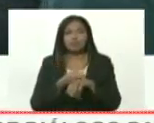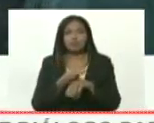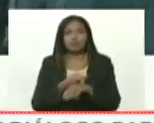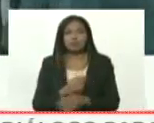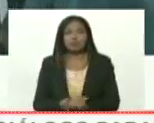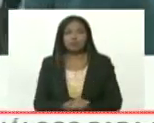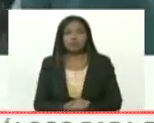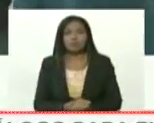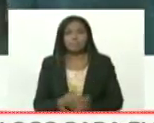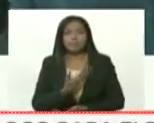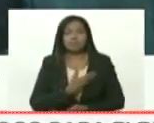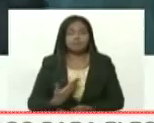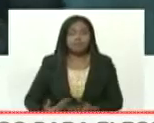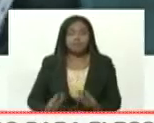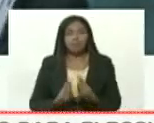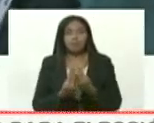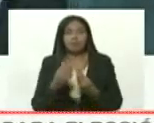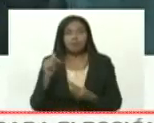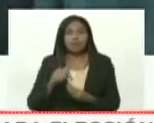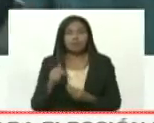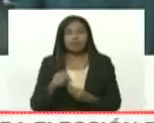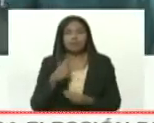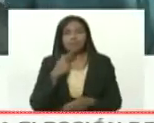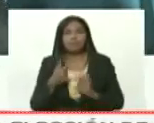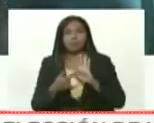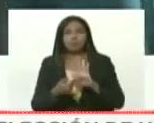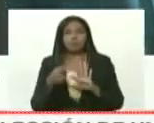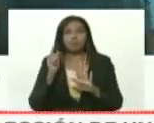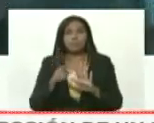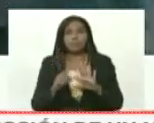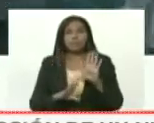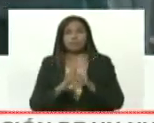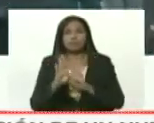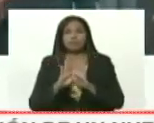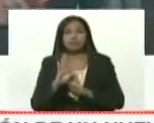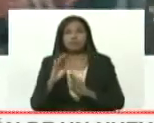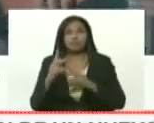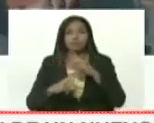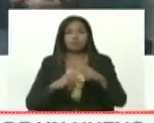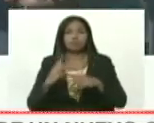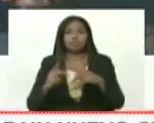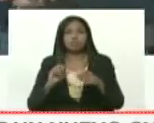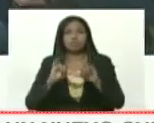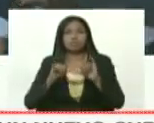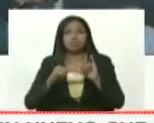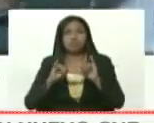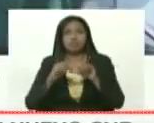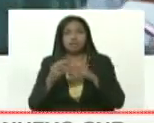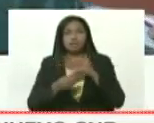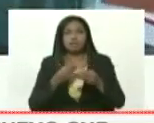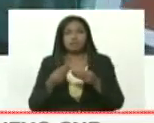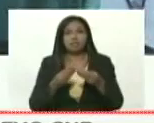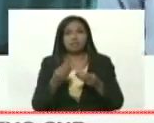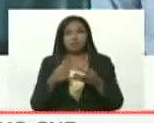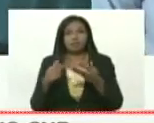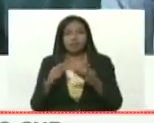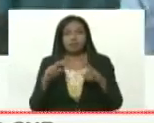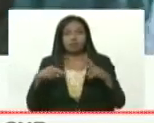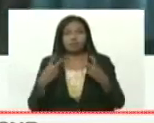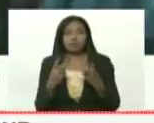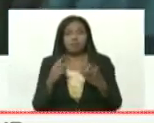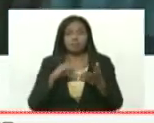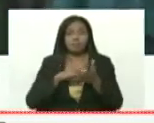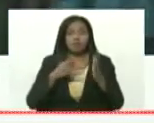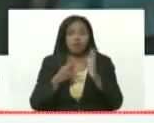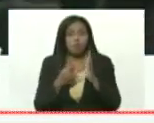me lo bendiga. Para que me acompañe, aquí tenemos una demostración de los desarrollos de los procesos de ingeniería que se están realizando en materia de innovación